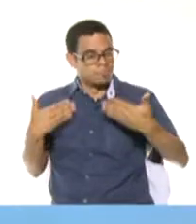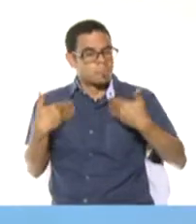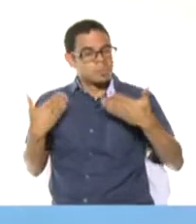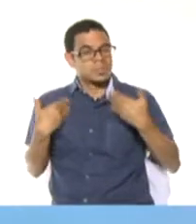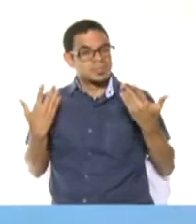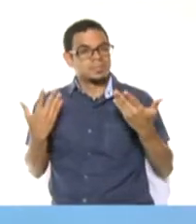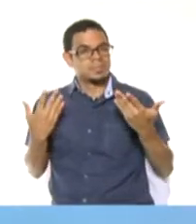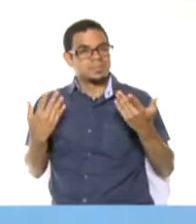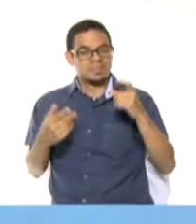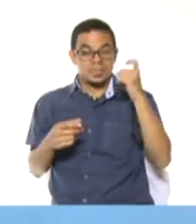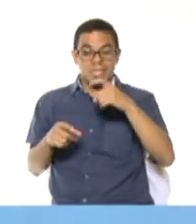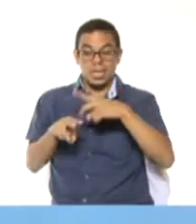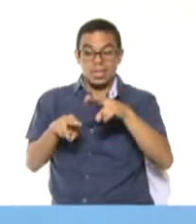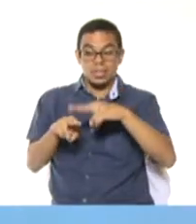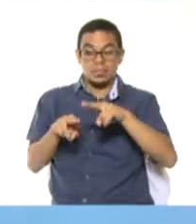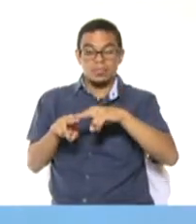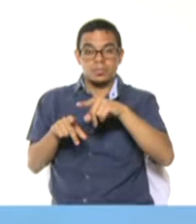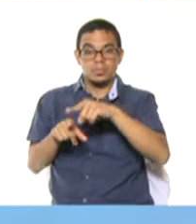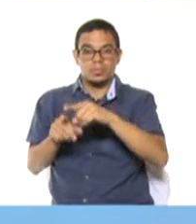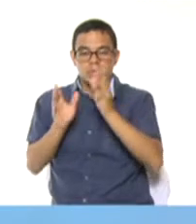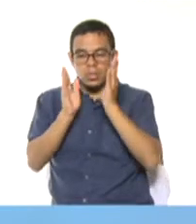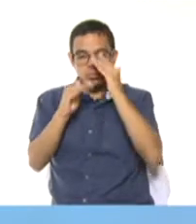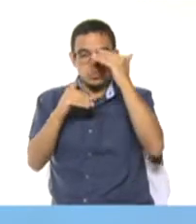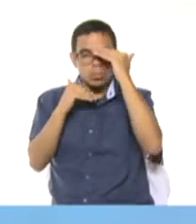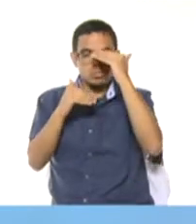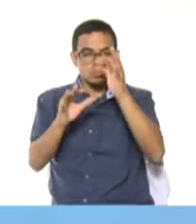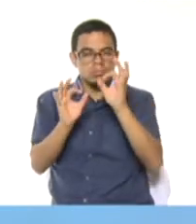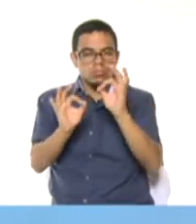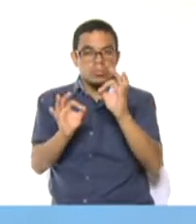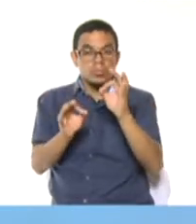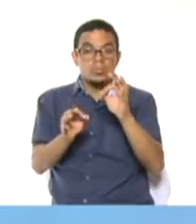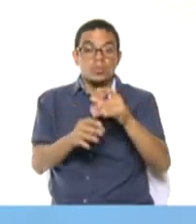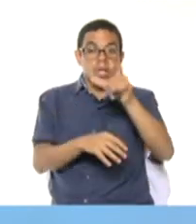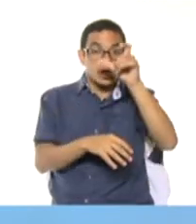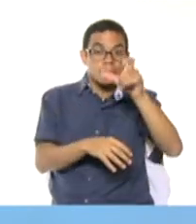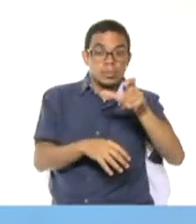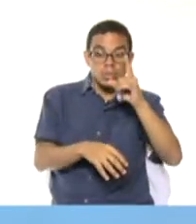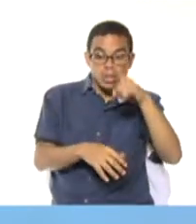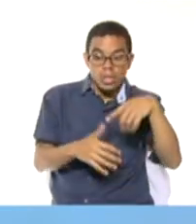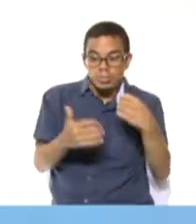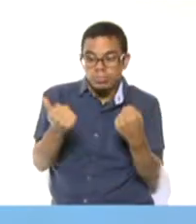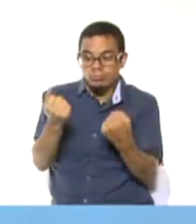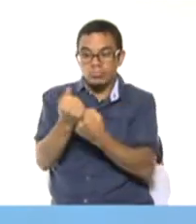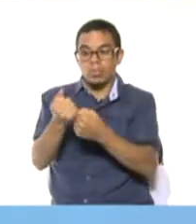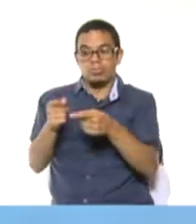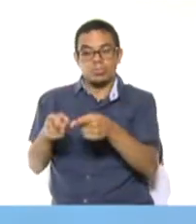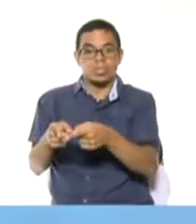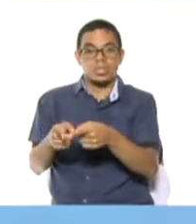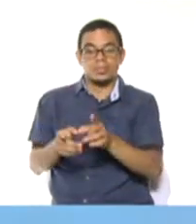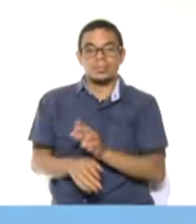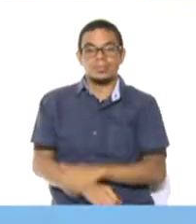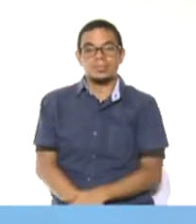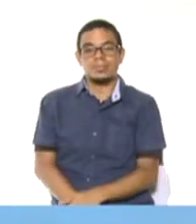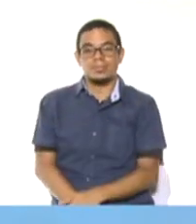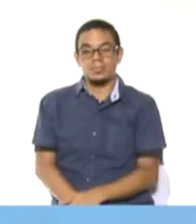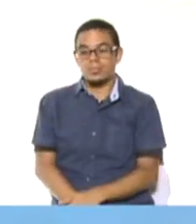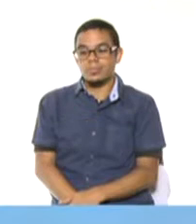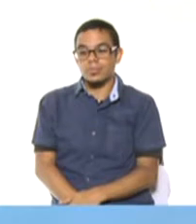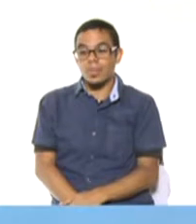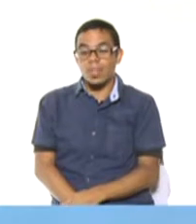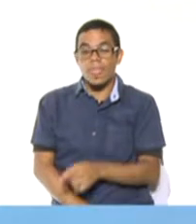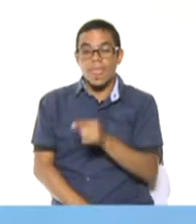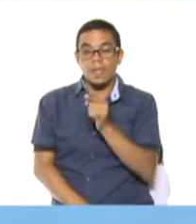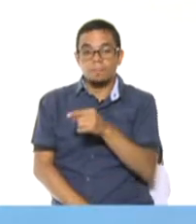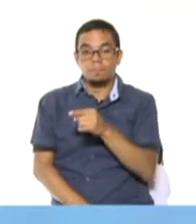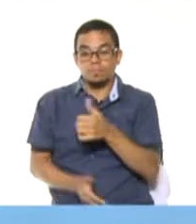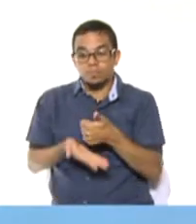pero necesitamos que nuestras niñas y niños estén muy concentrados y el adulto que esté apoyándolo en la actividad. Esto ayudará a nuestras niñas y niños